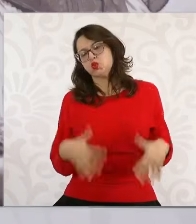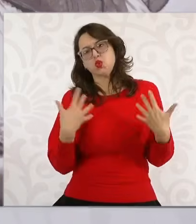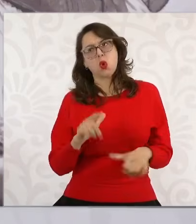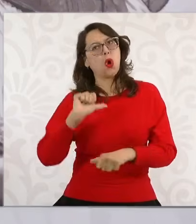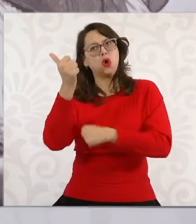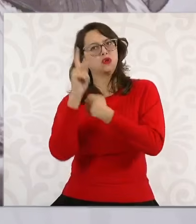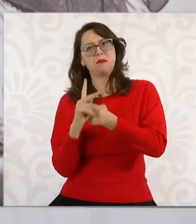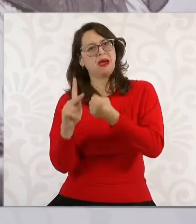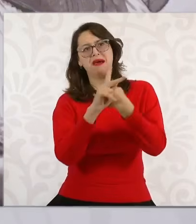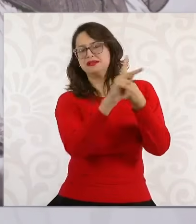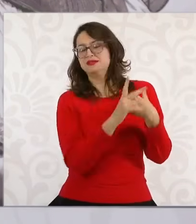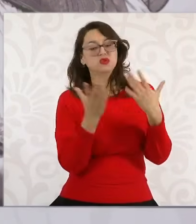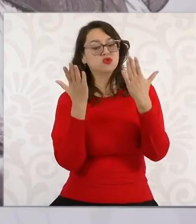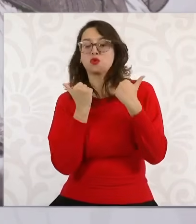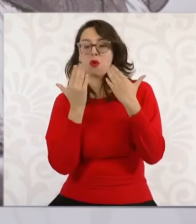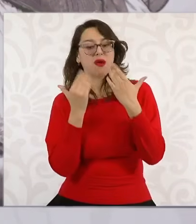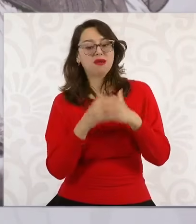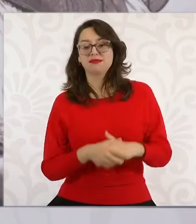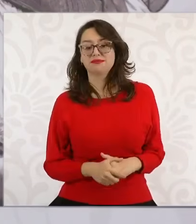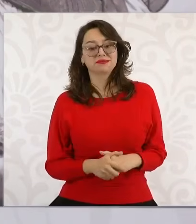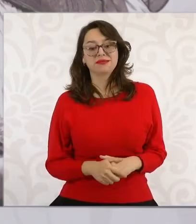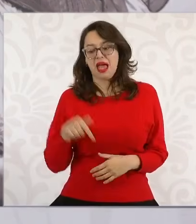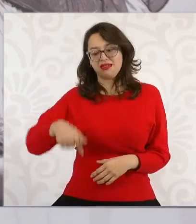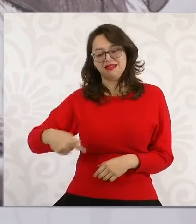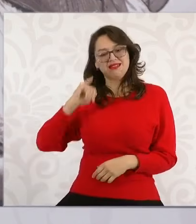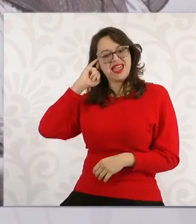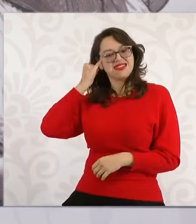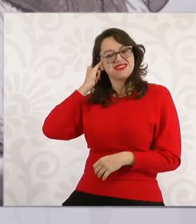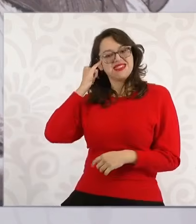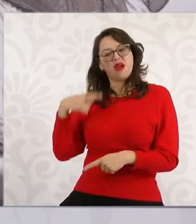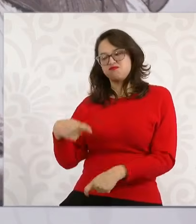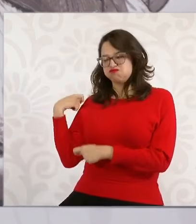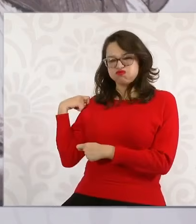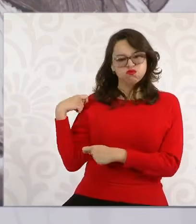que vienen de la historia de los pueblos originarios,